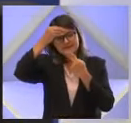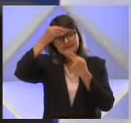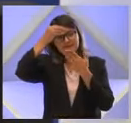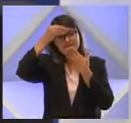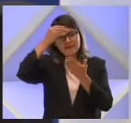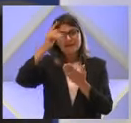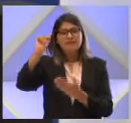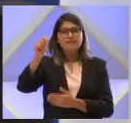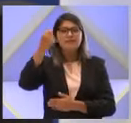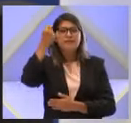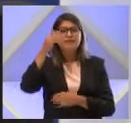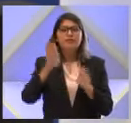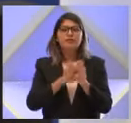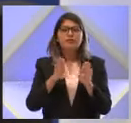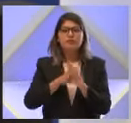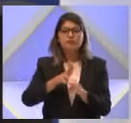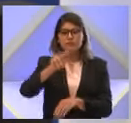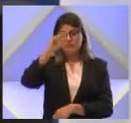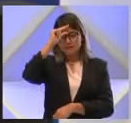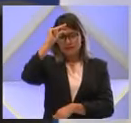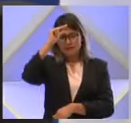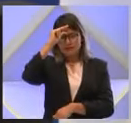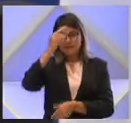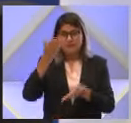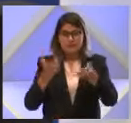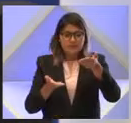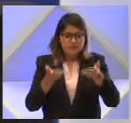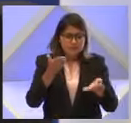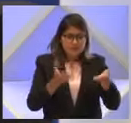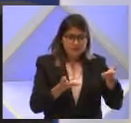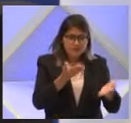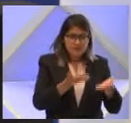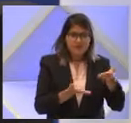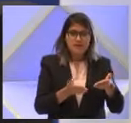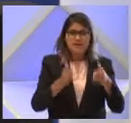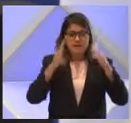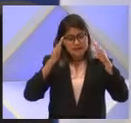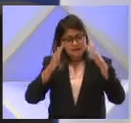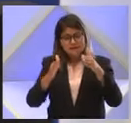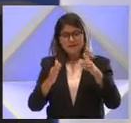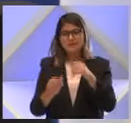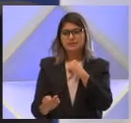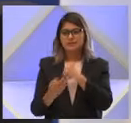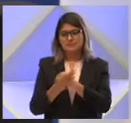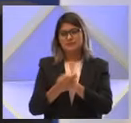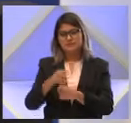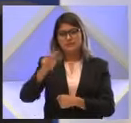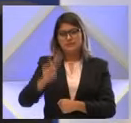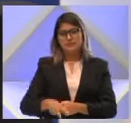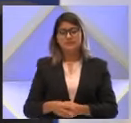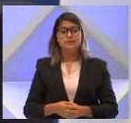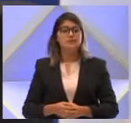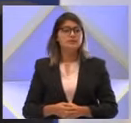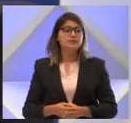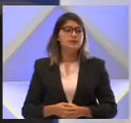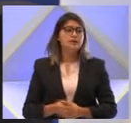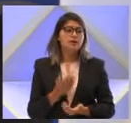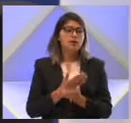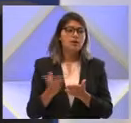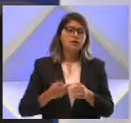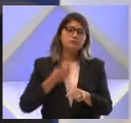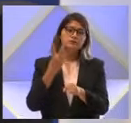tecnología con moderación y con utilidad y como segundo